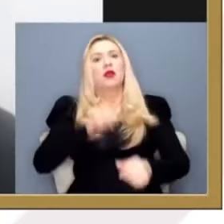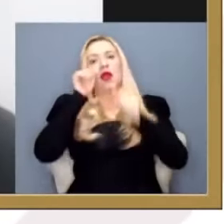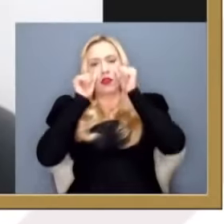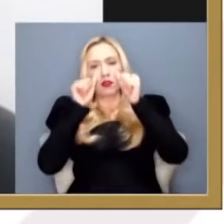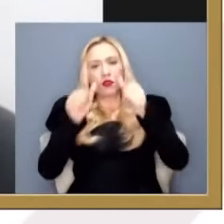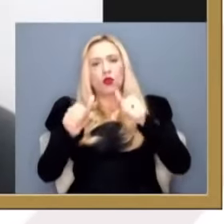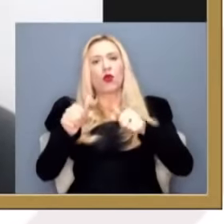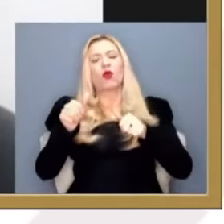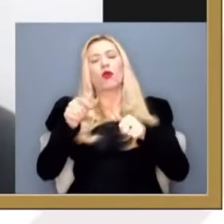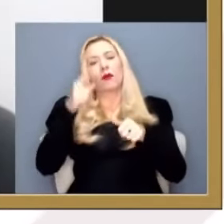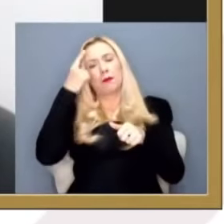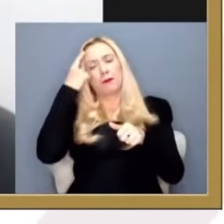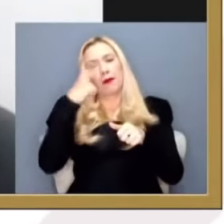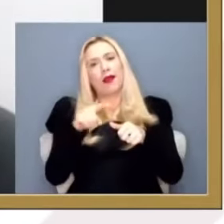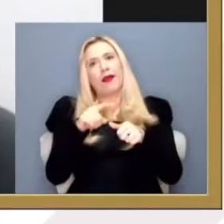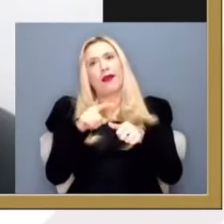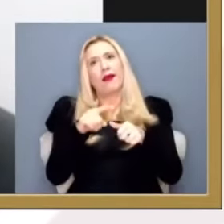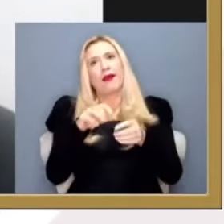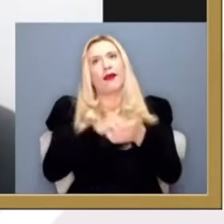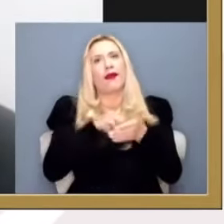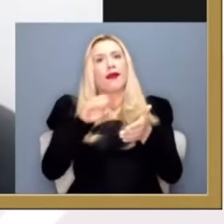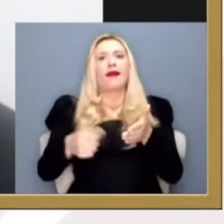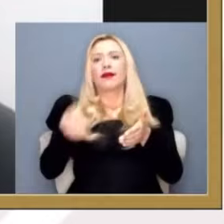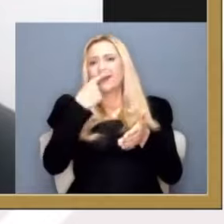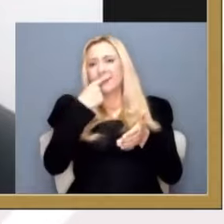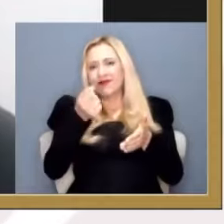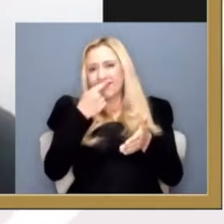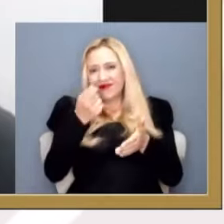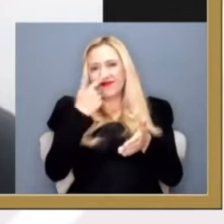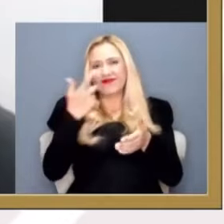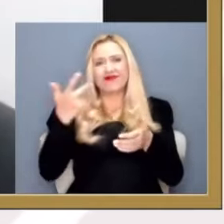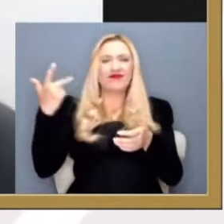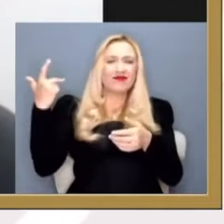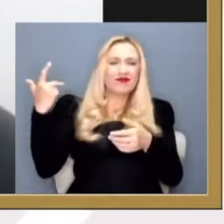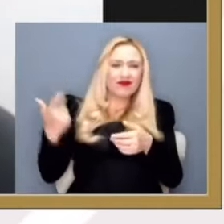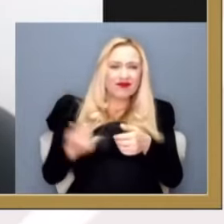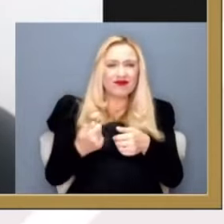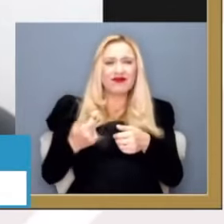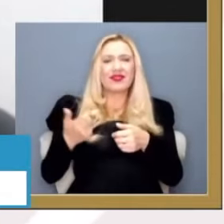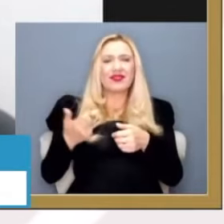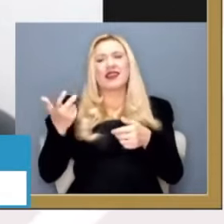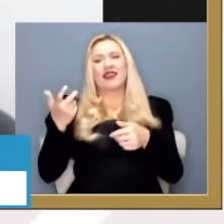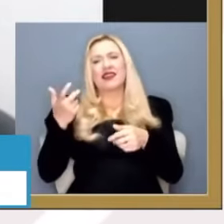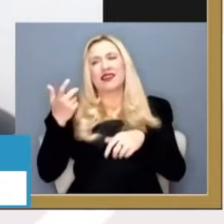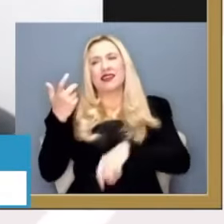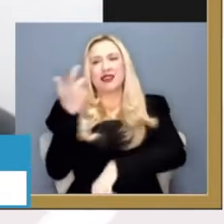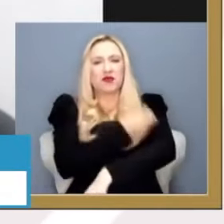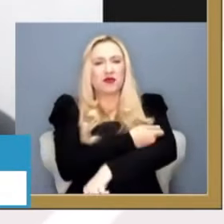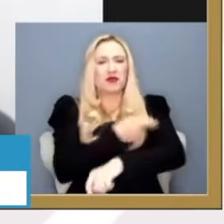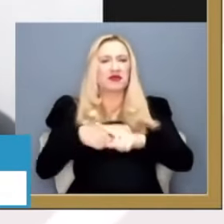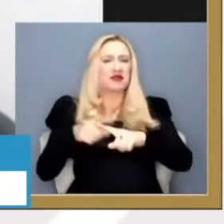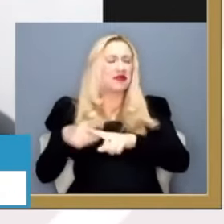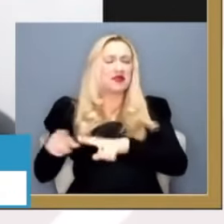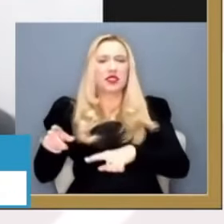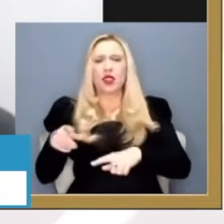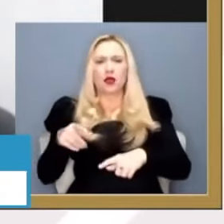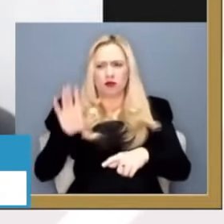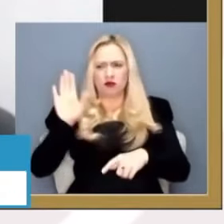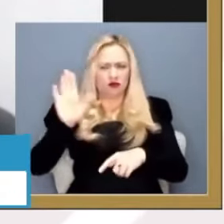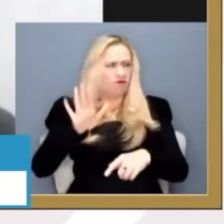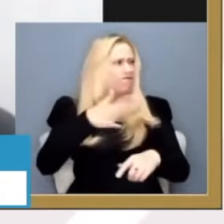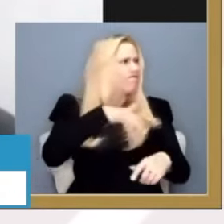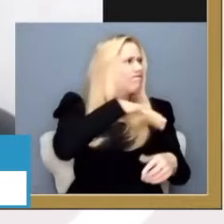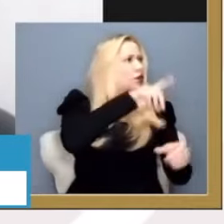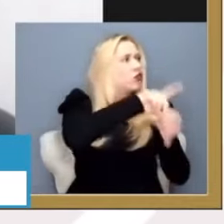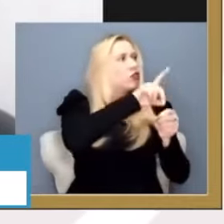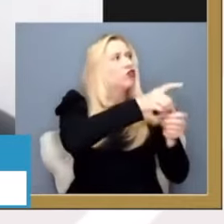tratamientos, necesitaban tomar ciertas pastillas o no sé, cualquier tipo de tratamiento, pues trataban de conseguirlo.